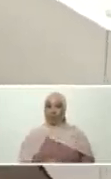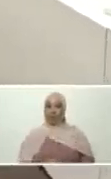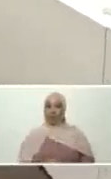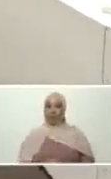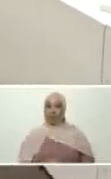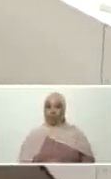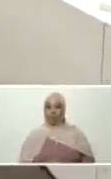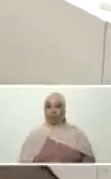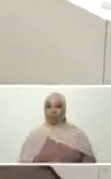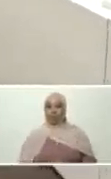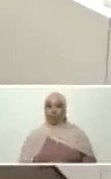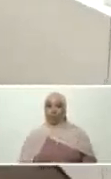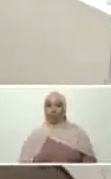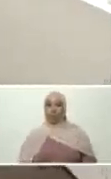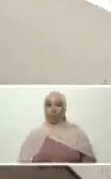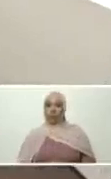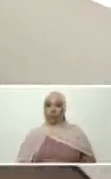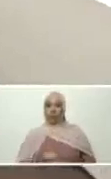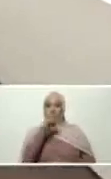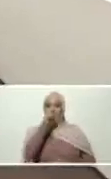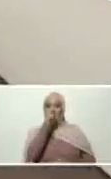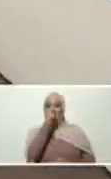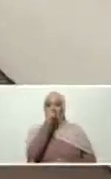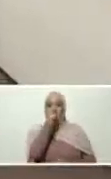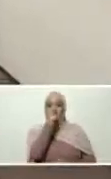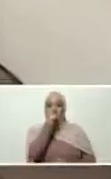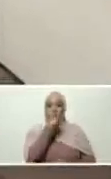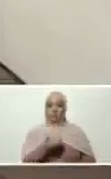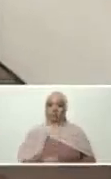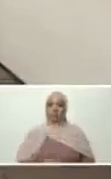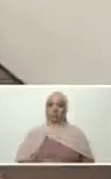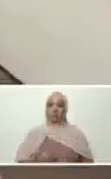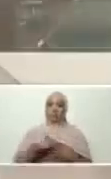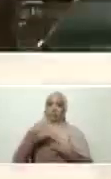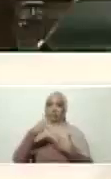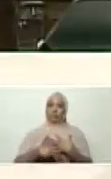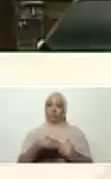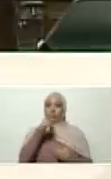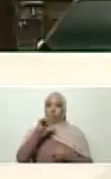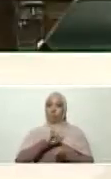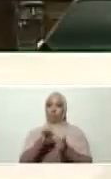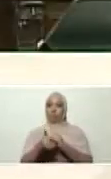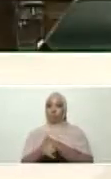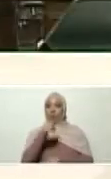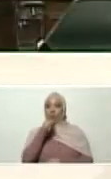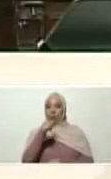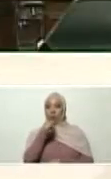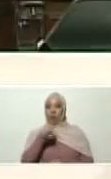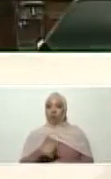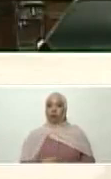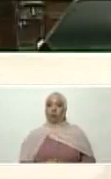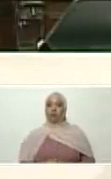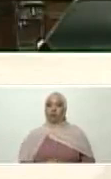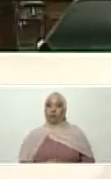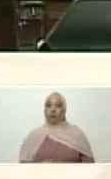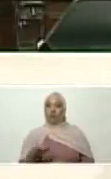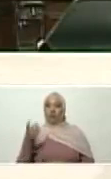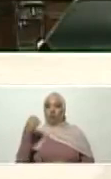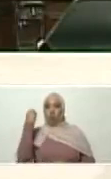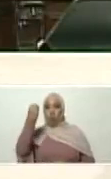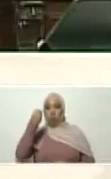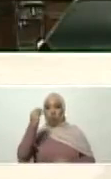¿Y qué productos vamos a buscar? Un plan nacional de cambios desde los consejos comunales,